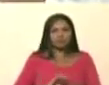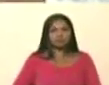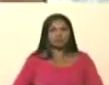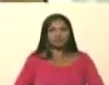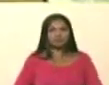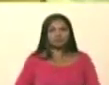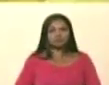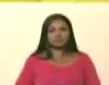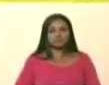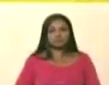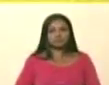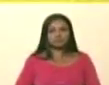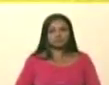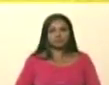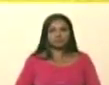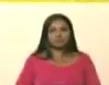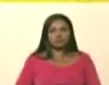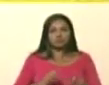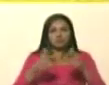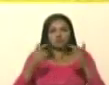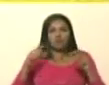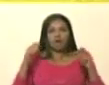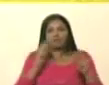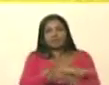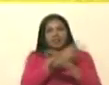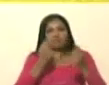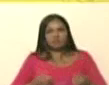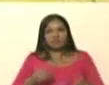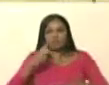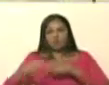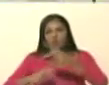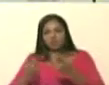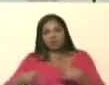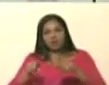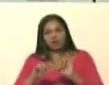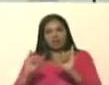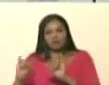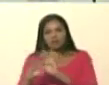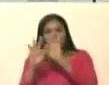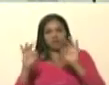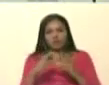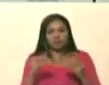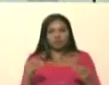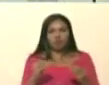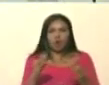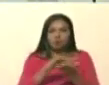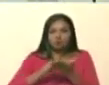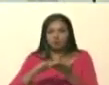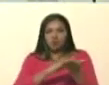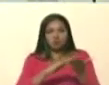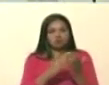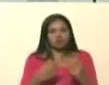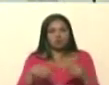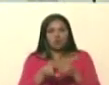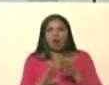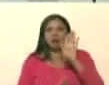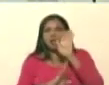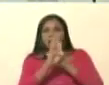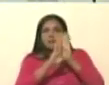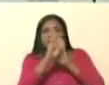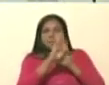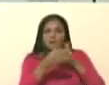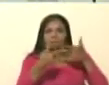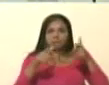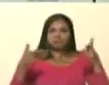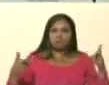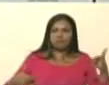de la expansión de las fuerzas productivas ministro castro soteldo la expansión la recuperación el crecimiento y la expansión